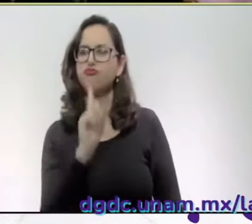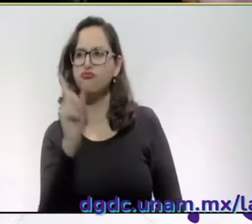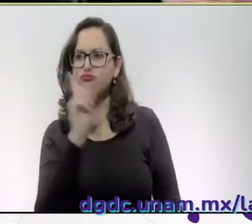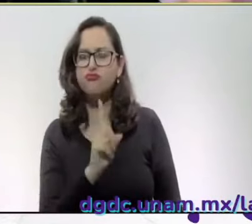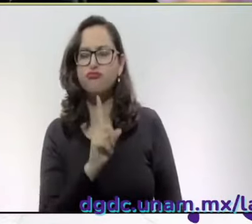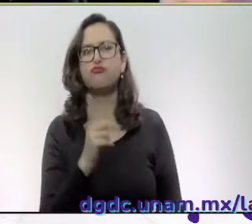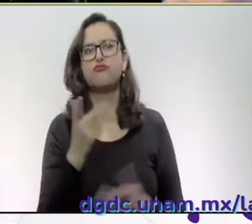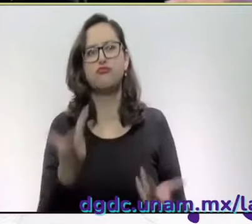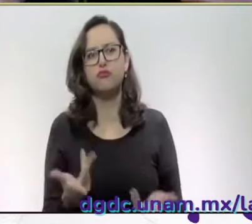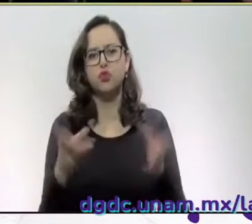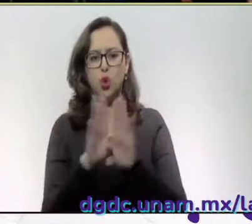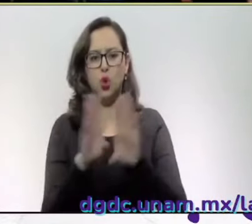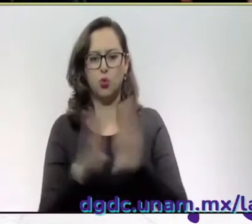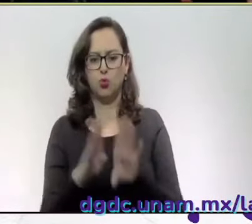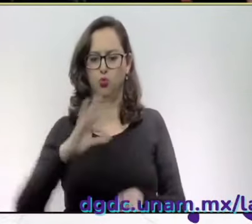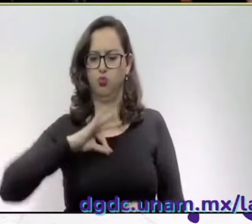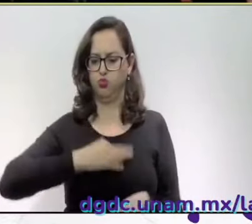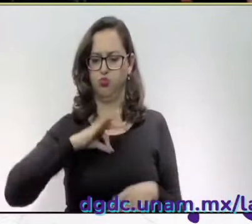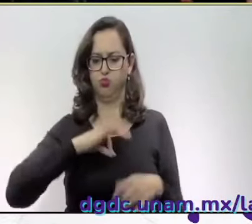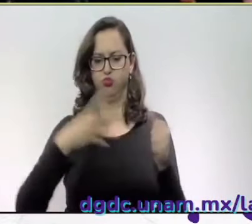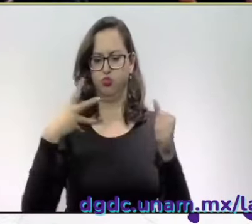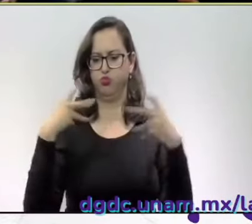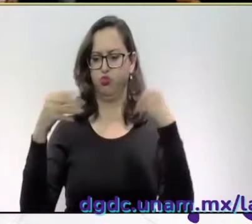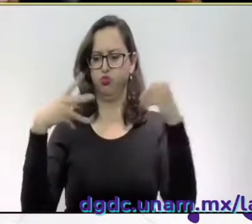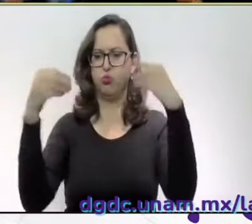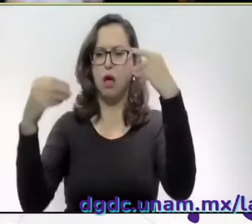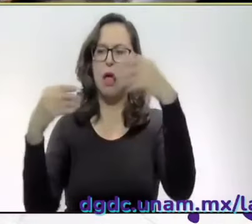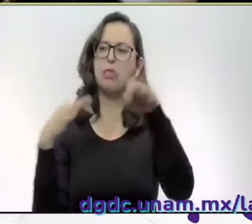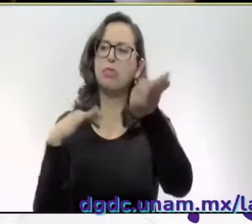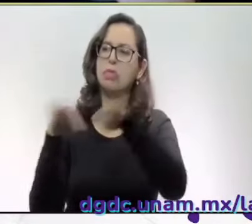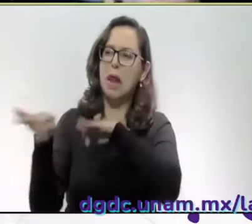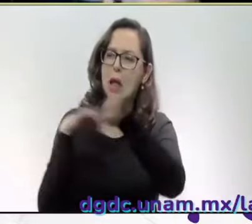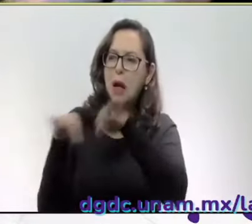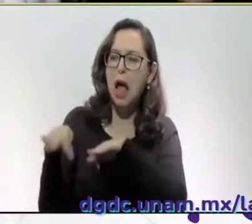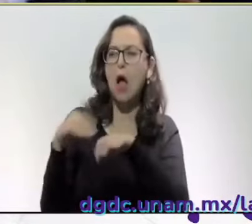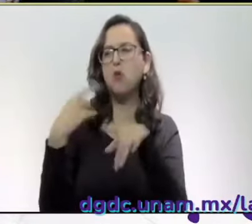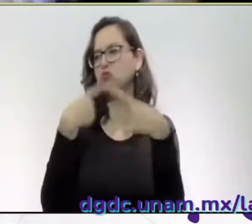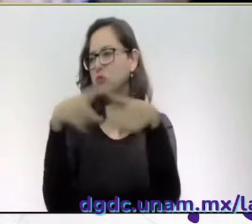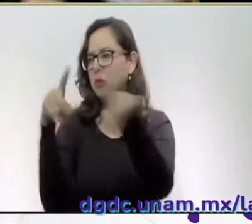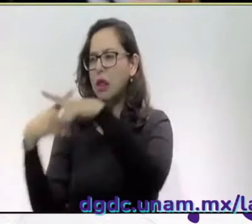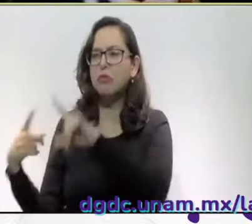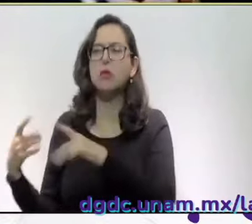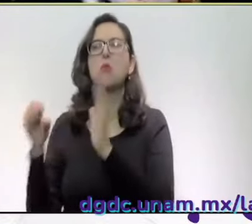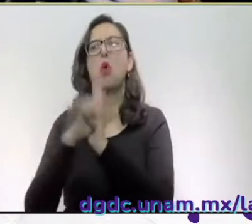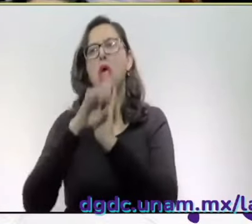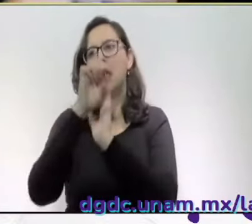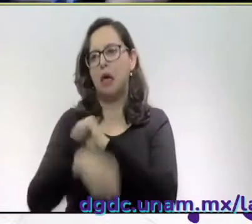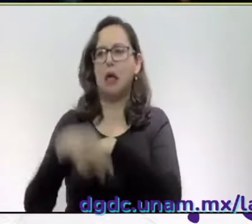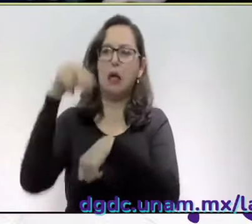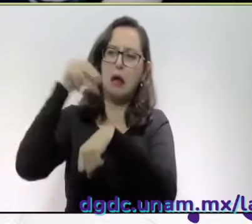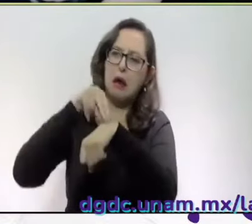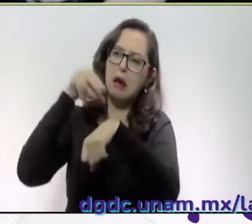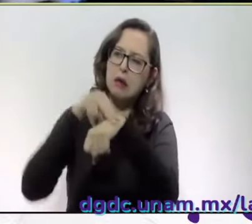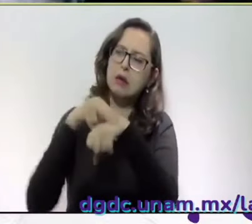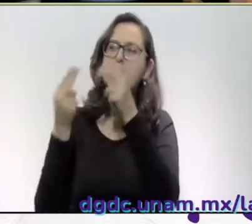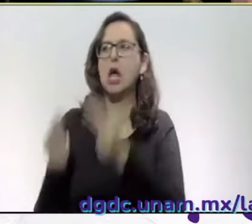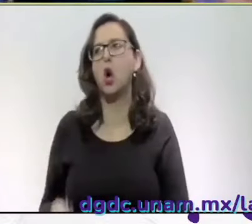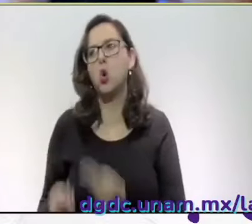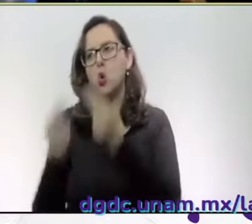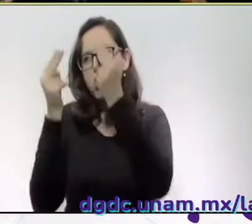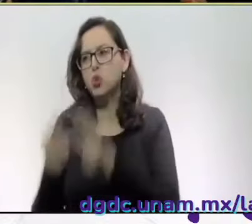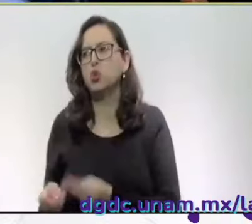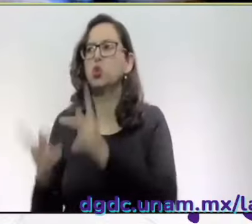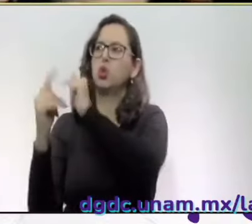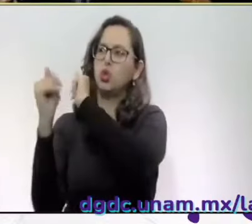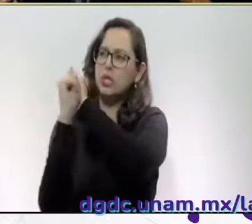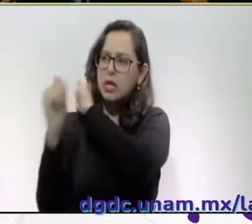los efectos de la pandemia en profesiones obvias. Trabajadores de la salud, comerciantes, el